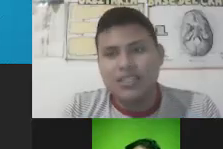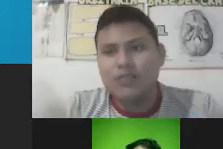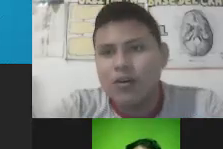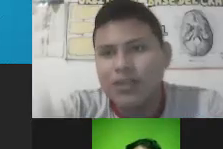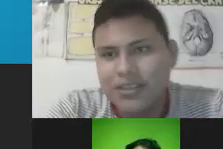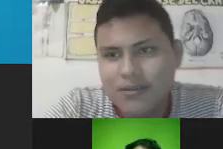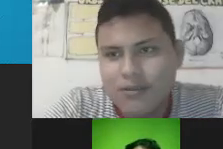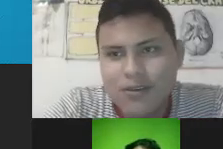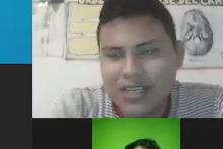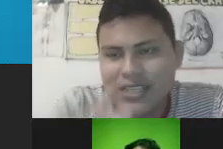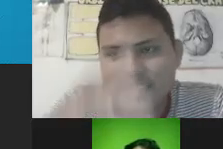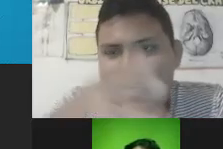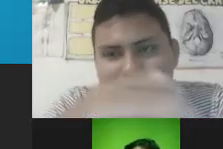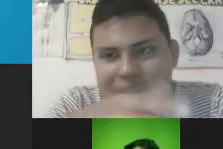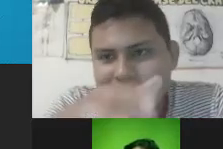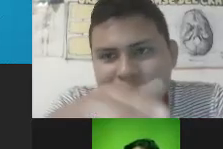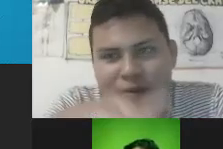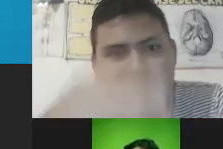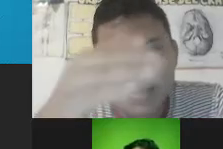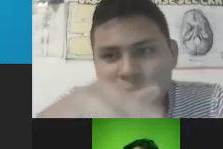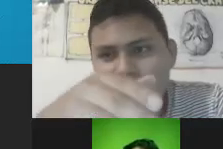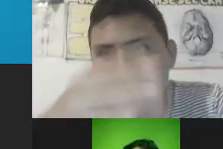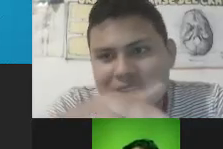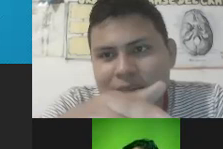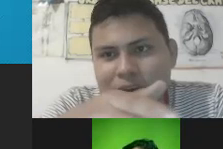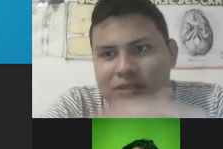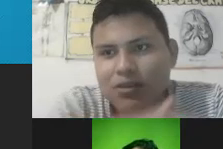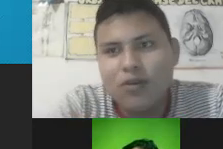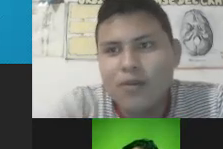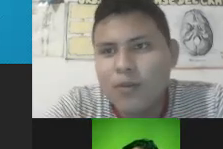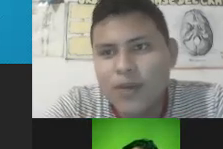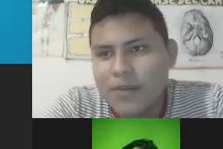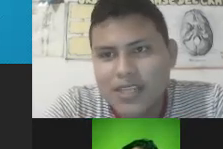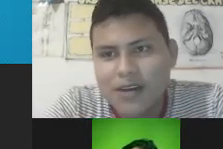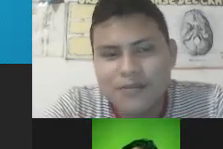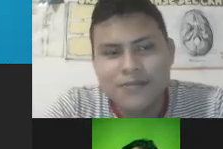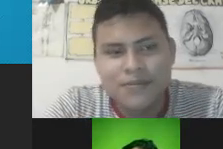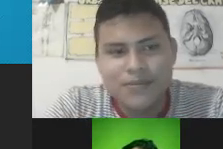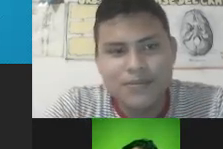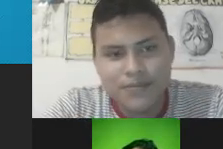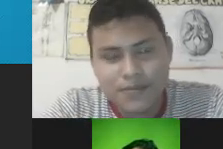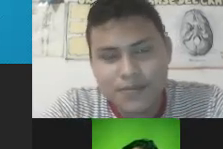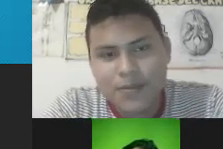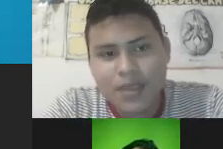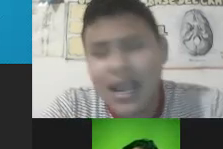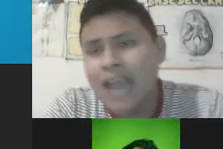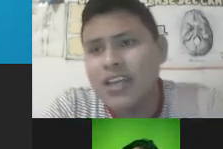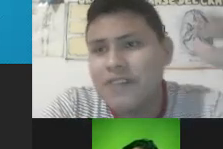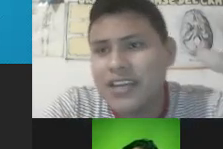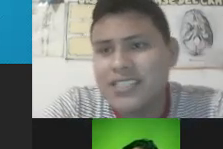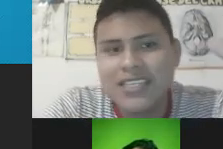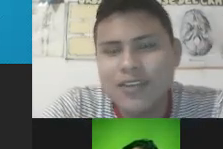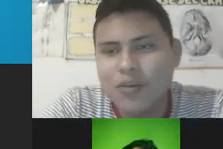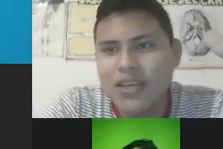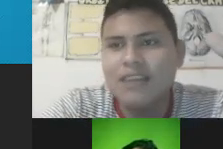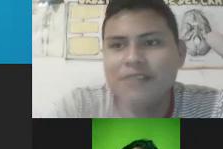tenemos que hacer un corte ya sea en cualquier parte del cuerpo para poder apreciar, porque si no, no vamos a poder apreciarlo. Hay una